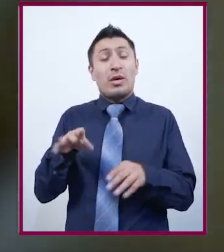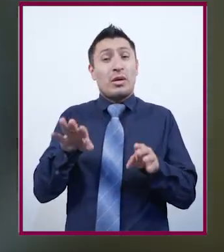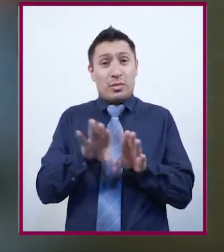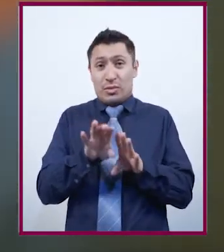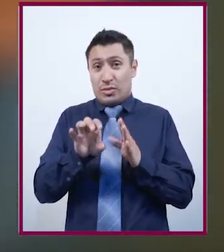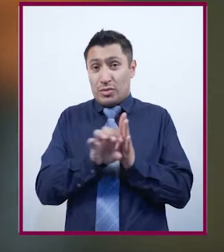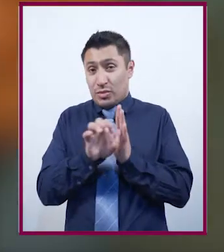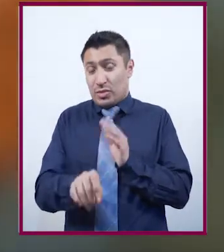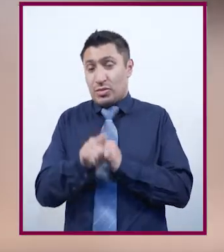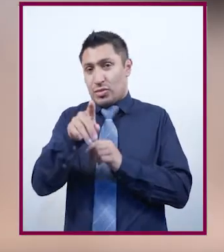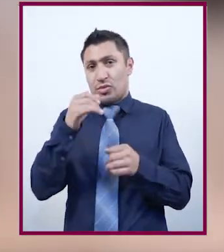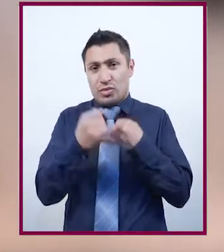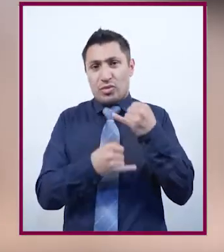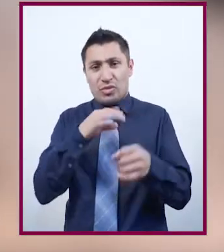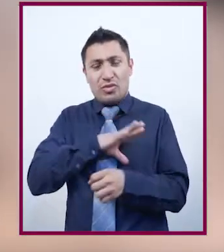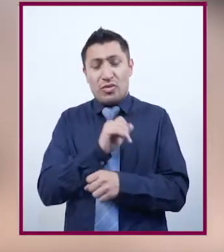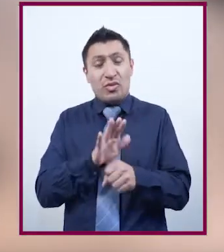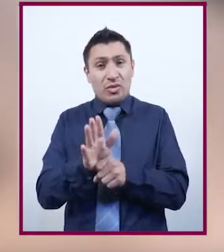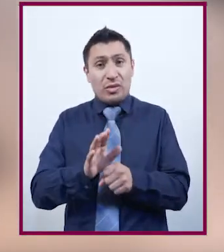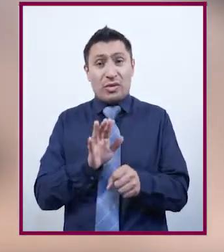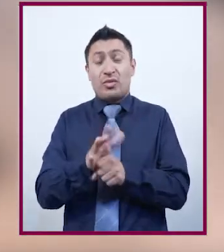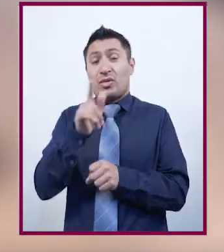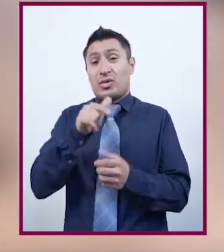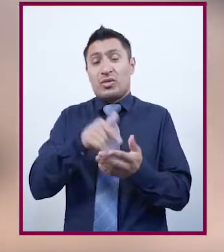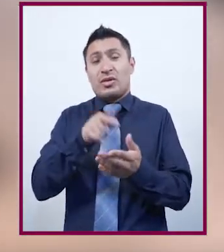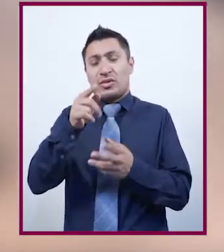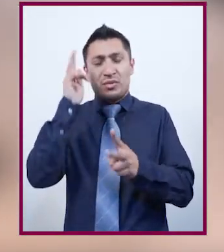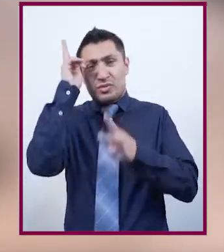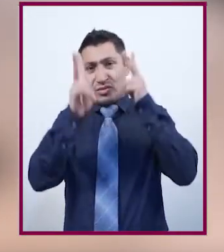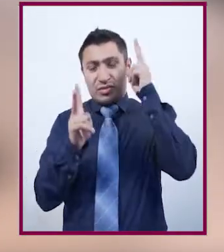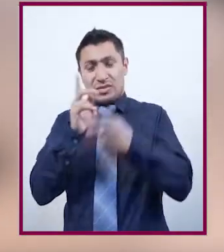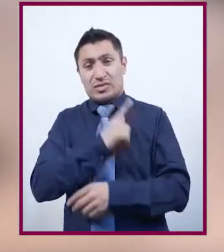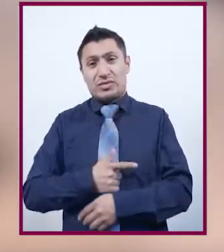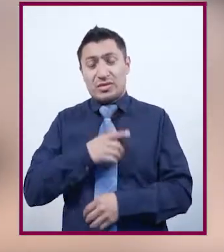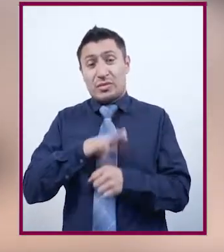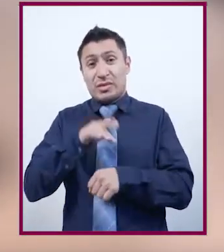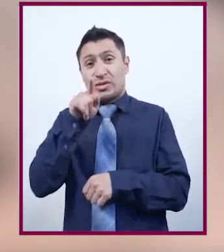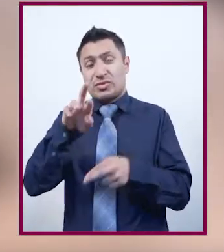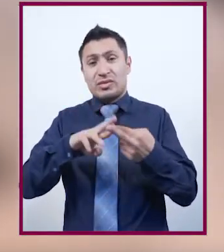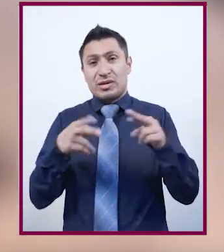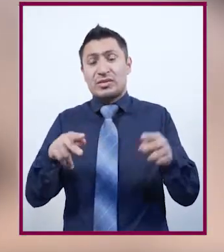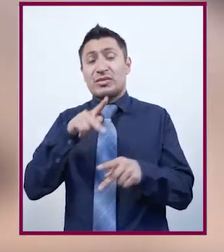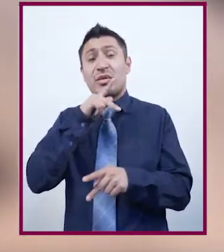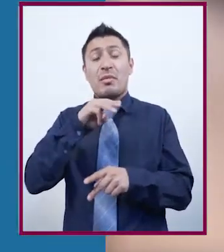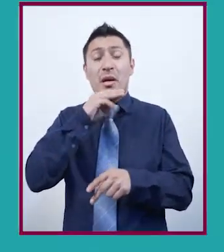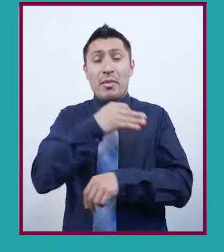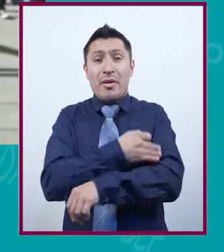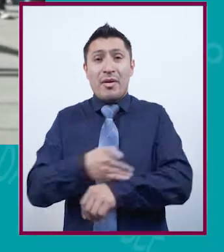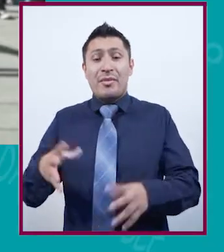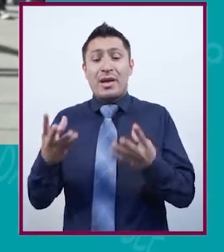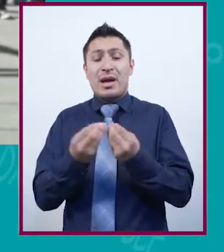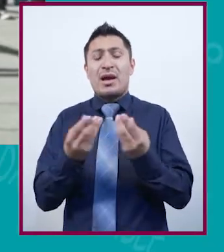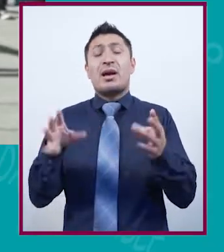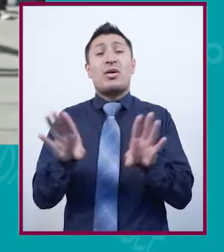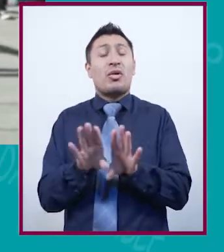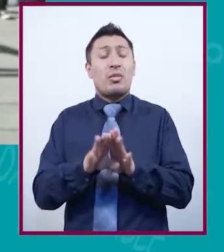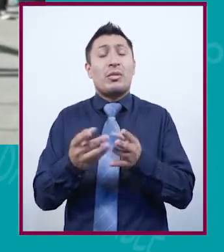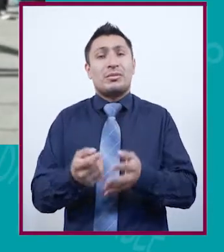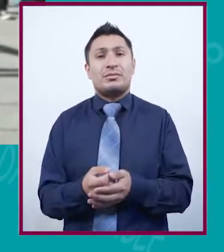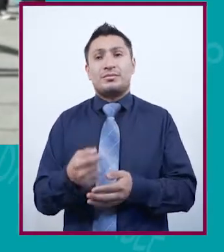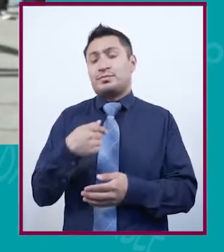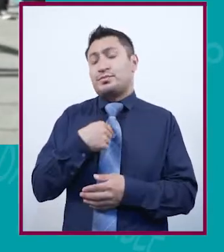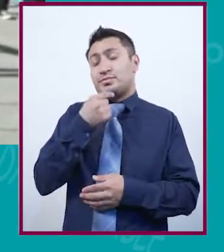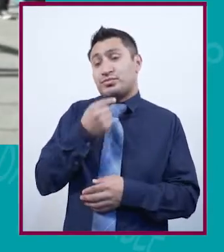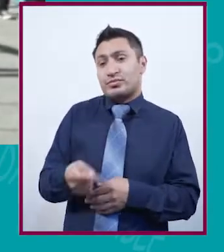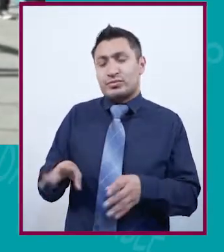ejemplo, ¿cuál era tu juego favorito? ¿Qué lugares te gustaba visitar? ¿Cómo fue la relación con tus padres? Pues mi infancia